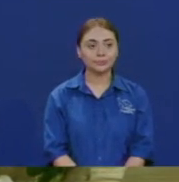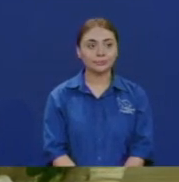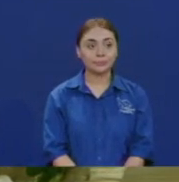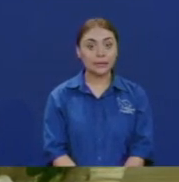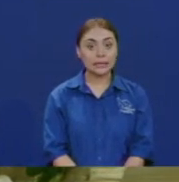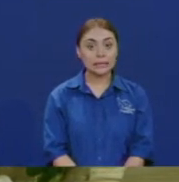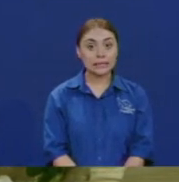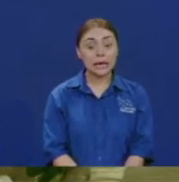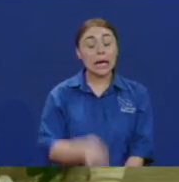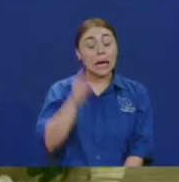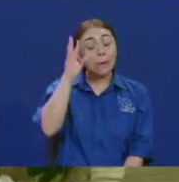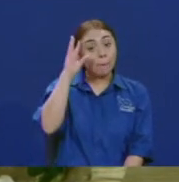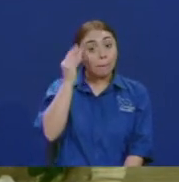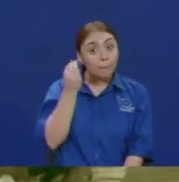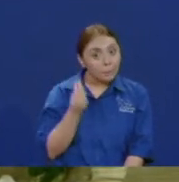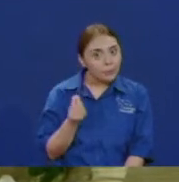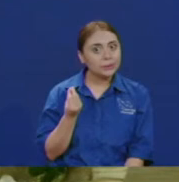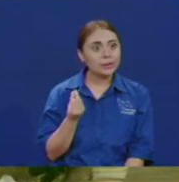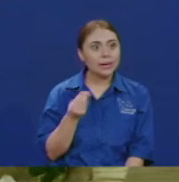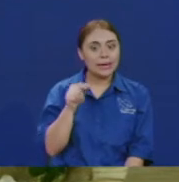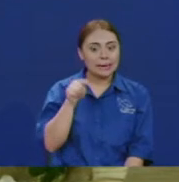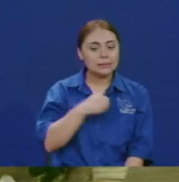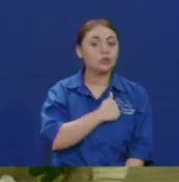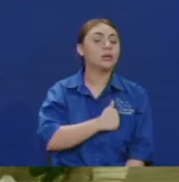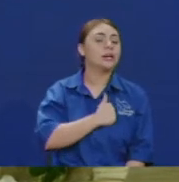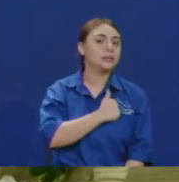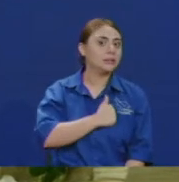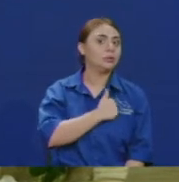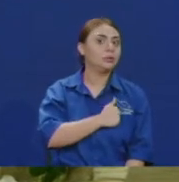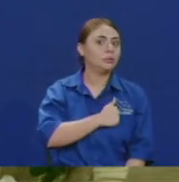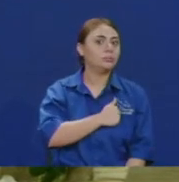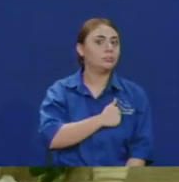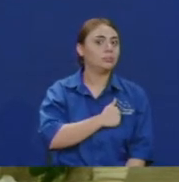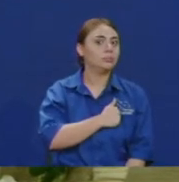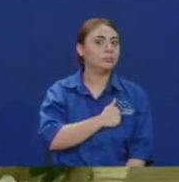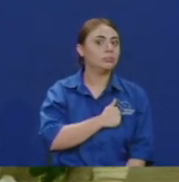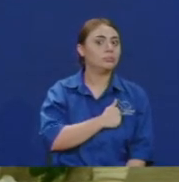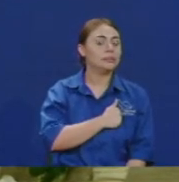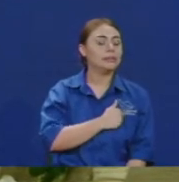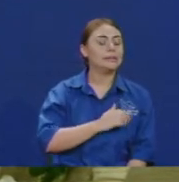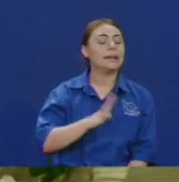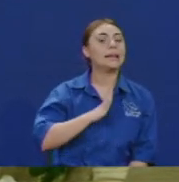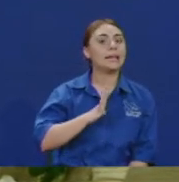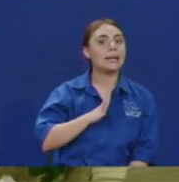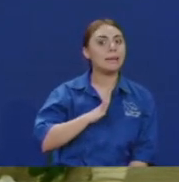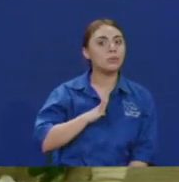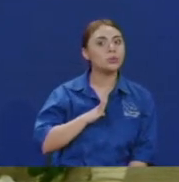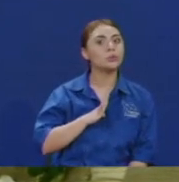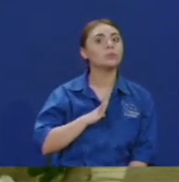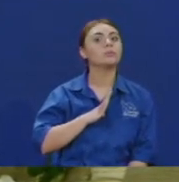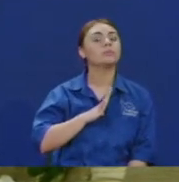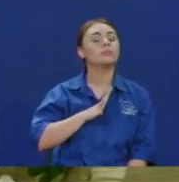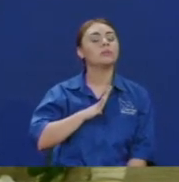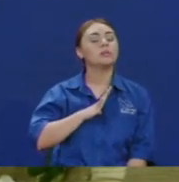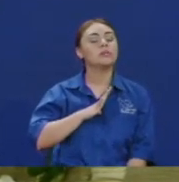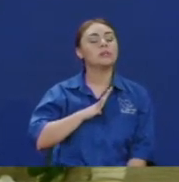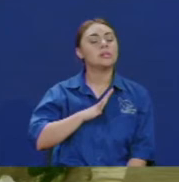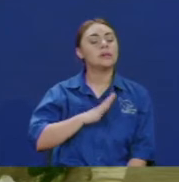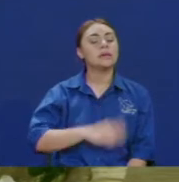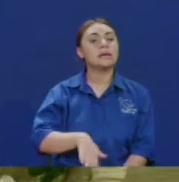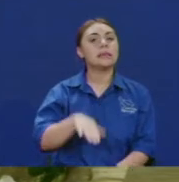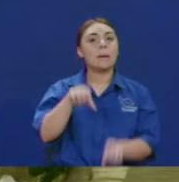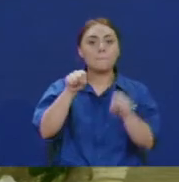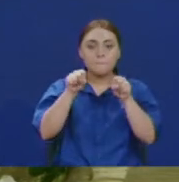Porque esa sería la primera pizquita de levadura que podría estar